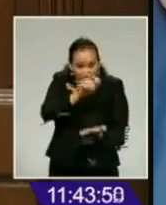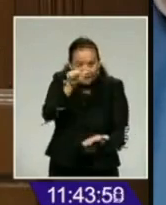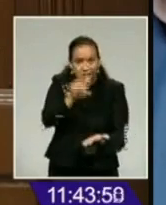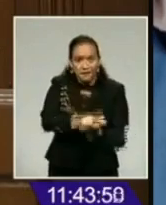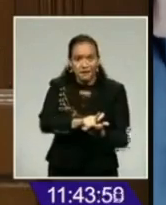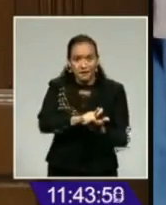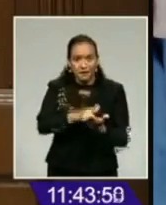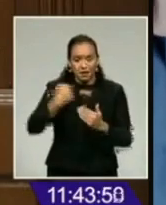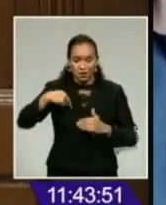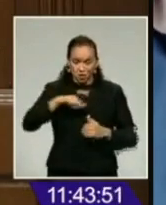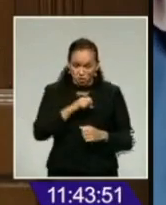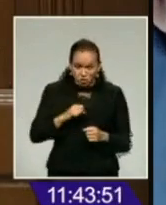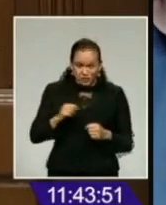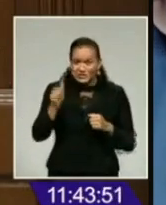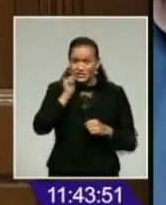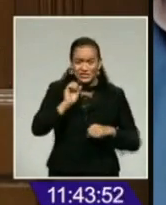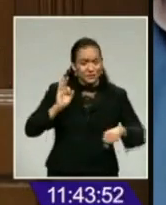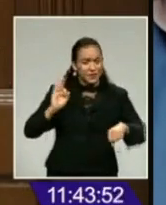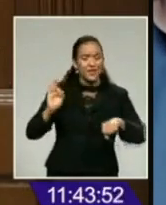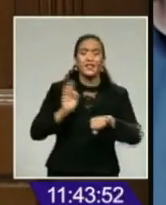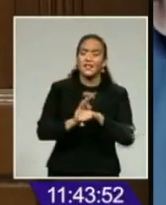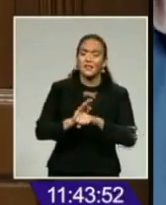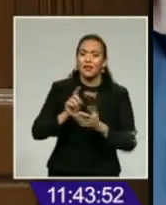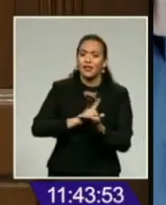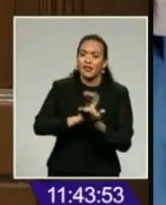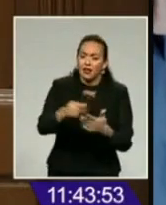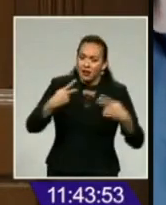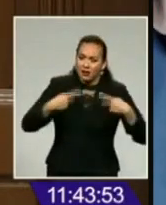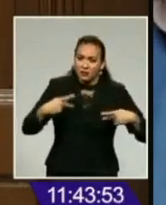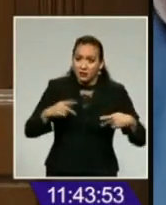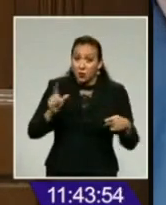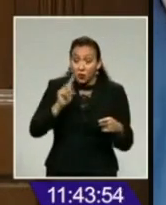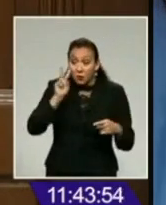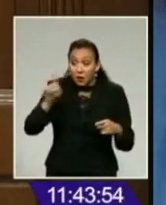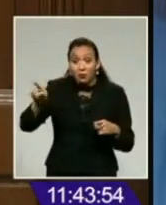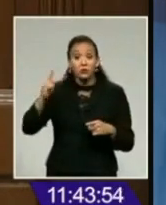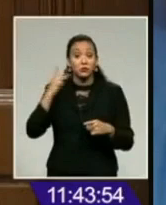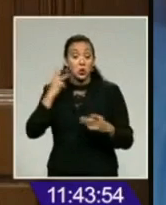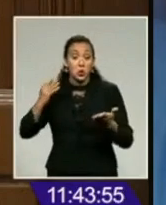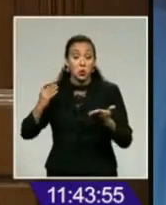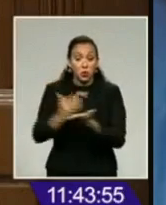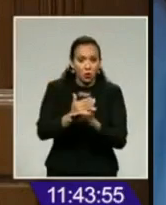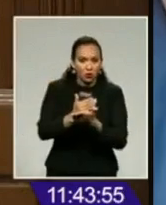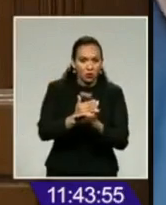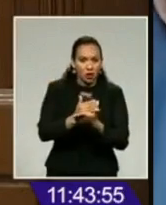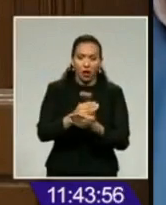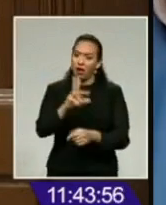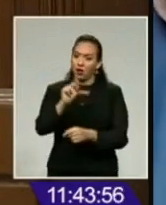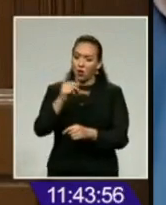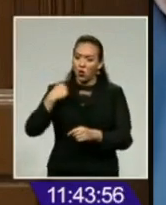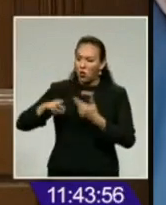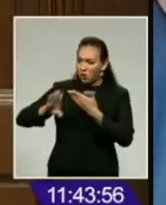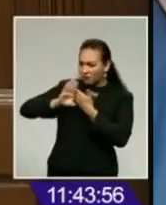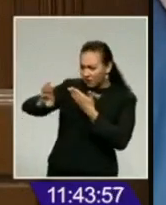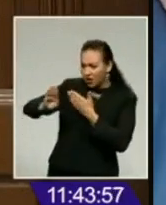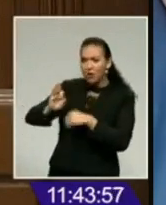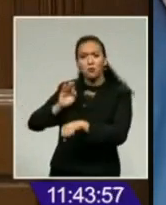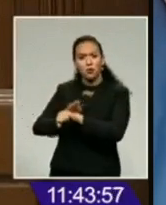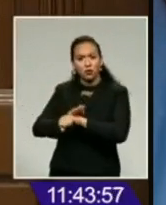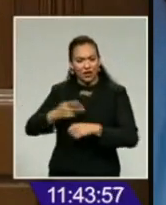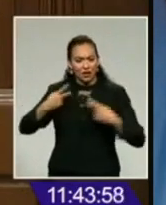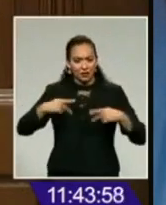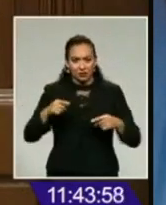da amparos a sus amigos como Salinas Pliego para que no pague sus impuestos como lo hace todos